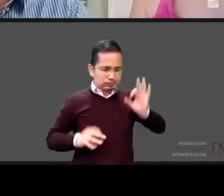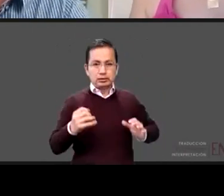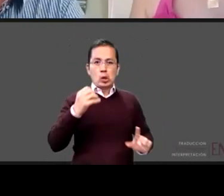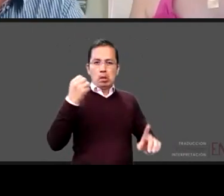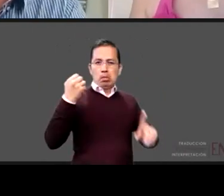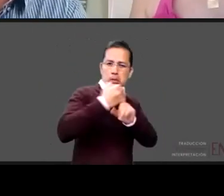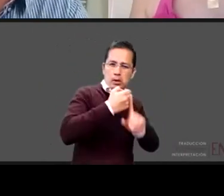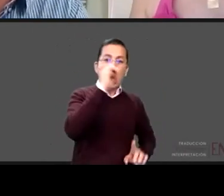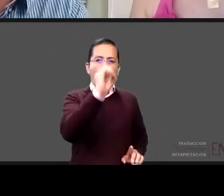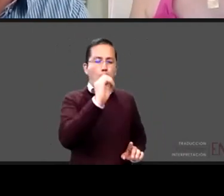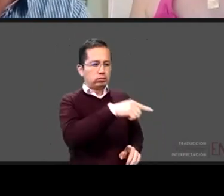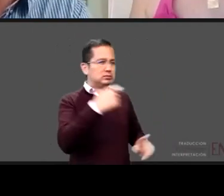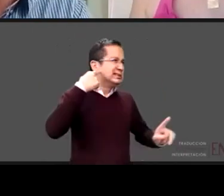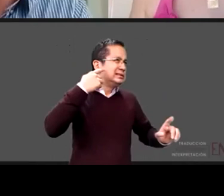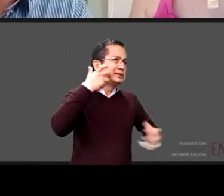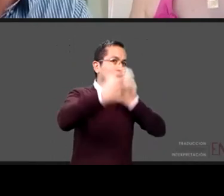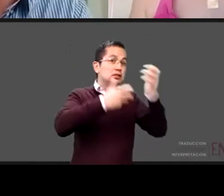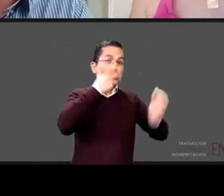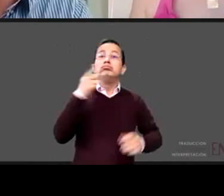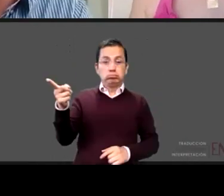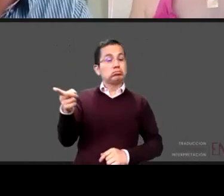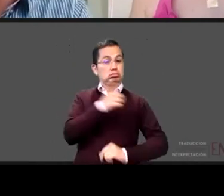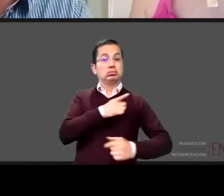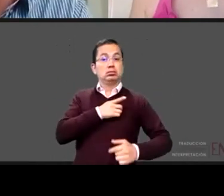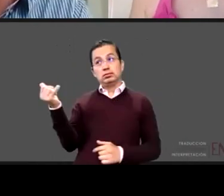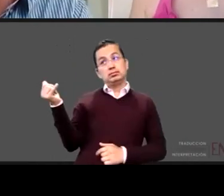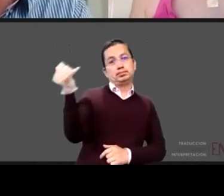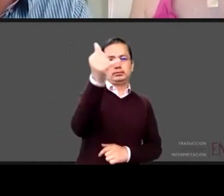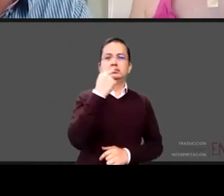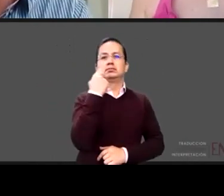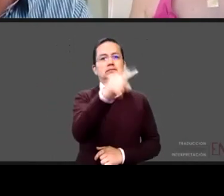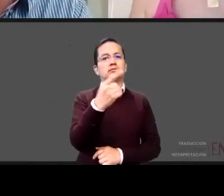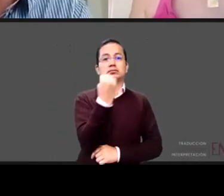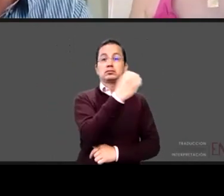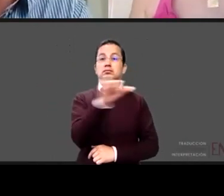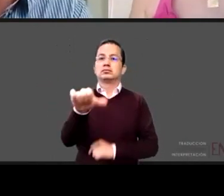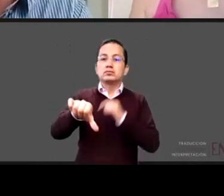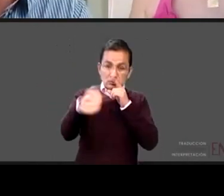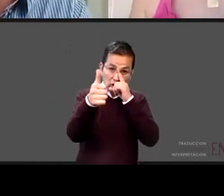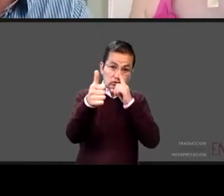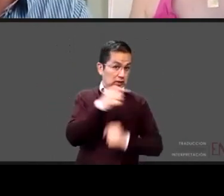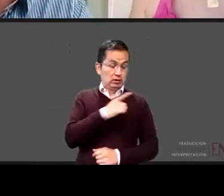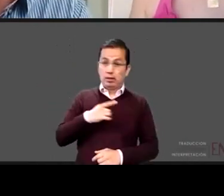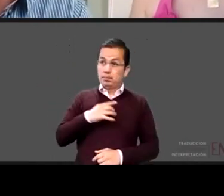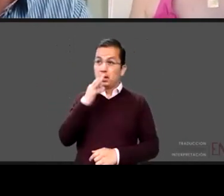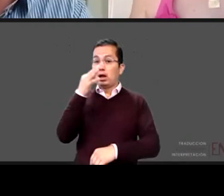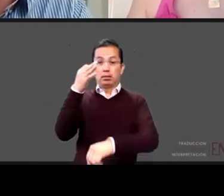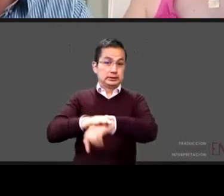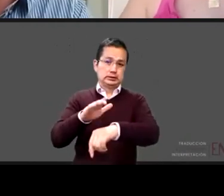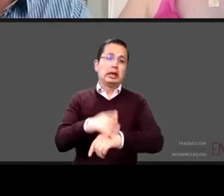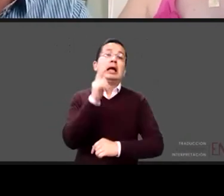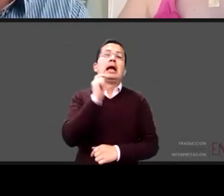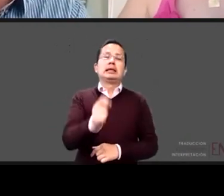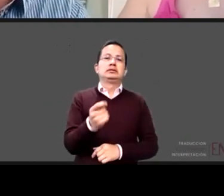hay que reportarlo al 911, 911. No significa que una llamada al 911 va a acabar